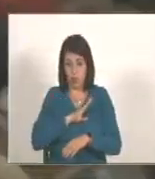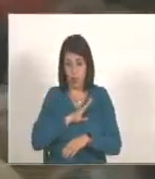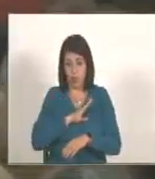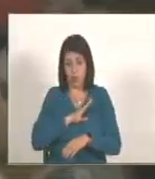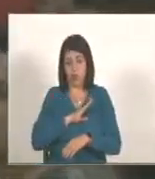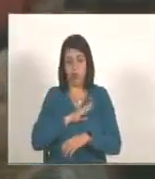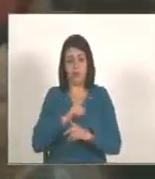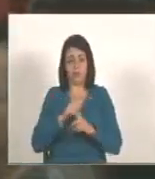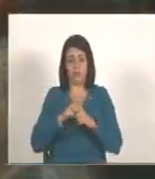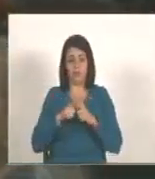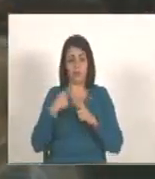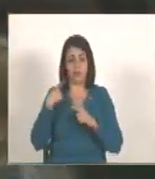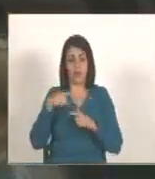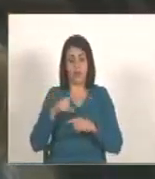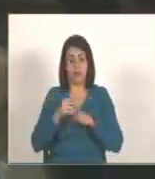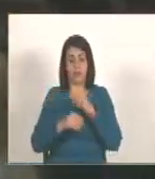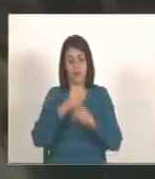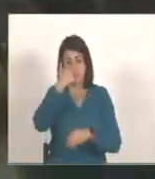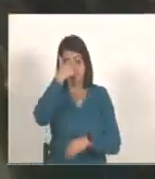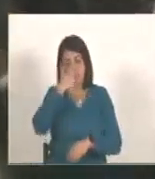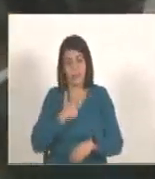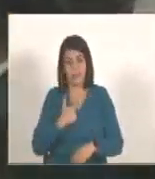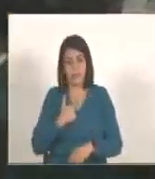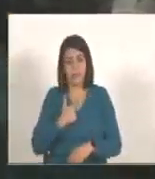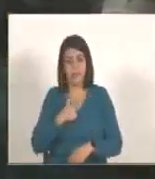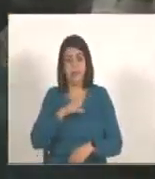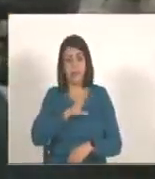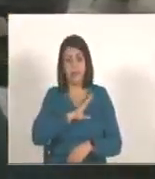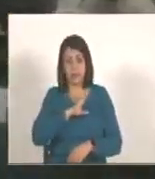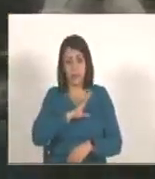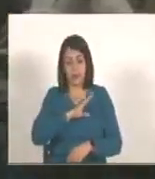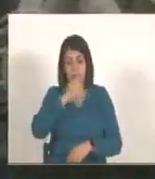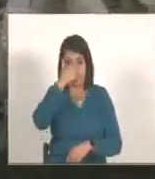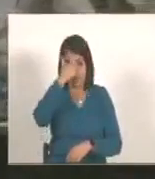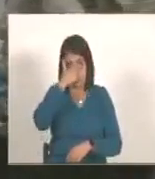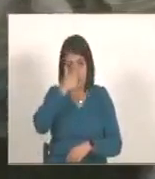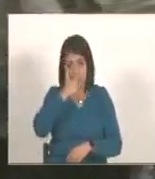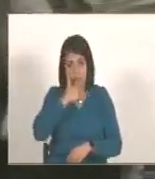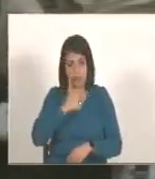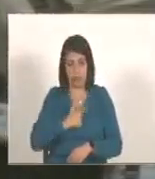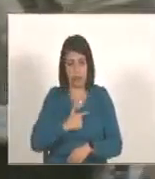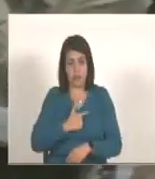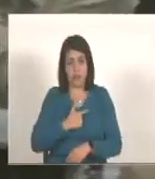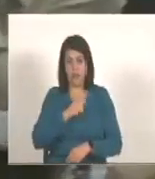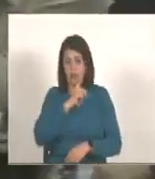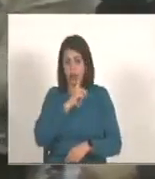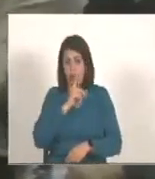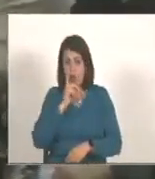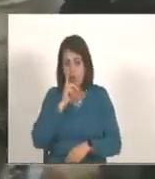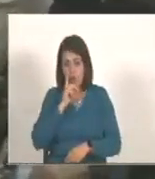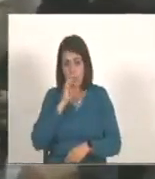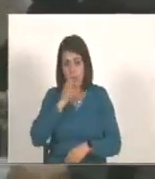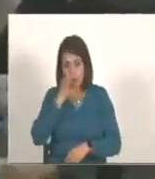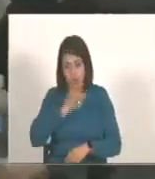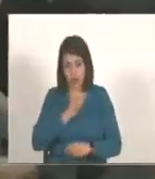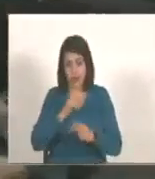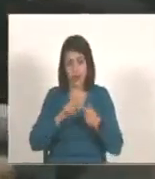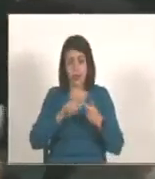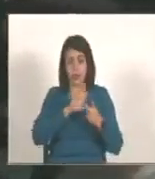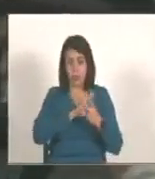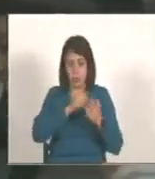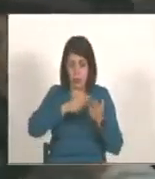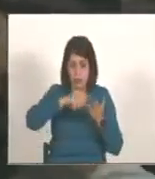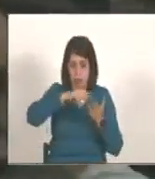en última instancia termina siendo un ser humano, es su propia esencia, su propio nombre, su propia